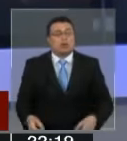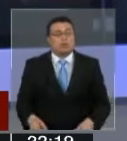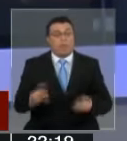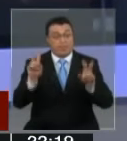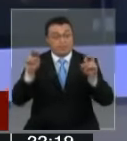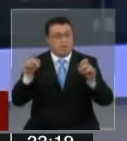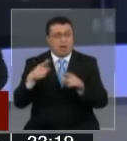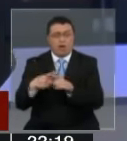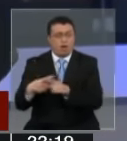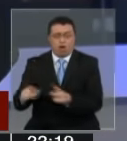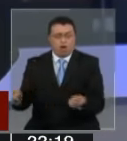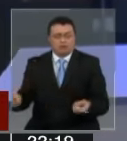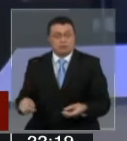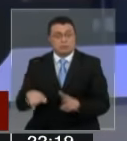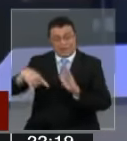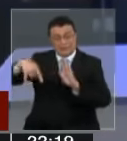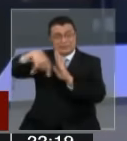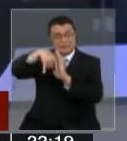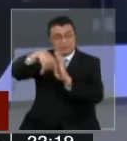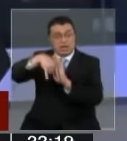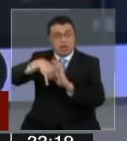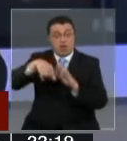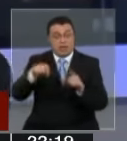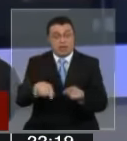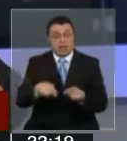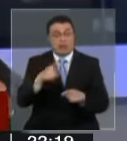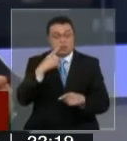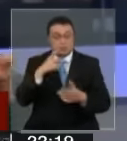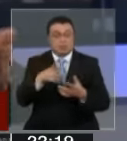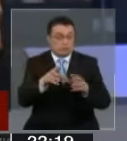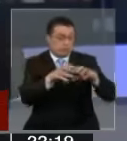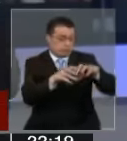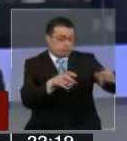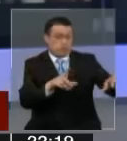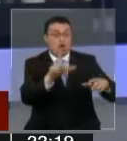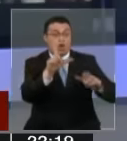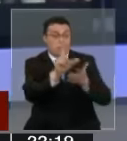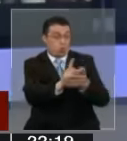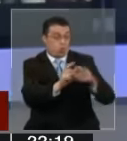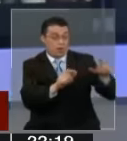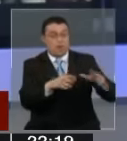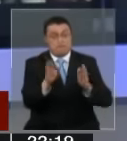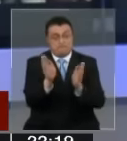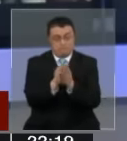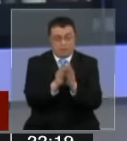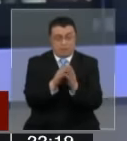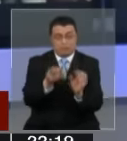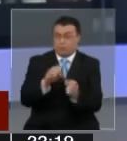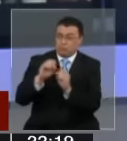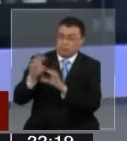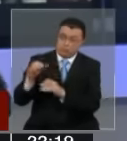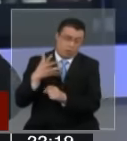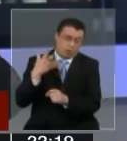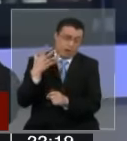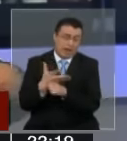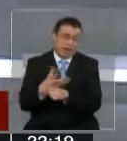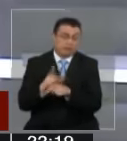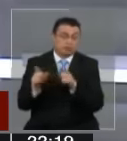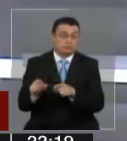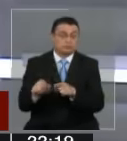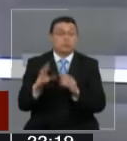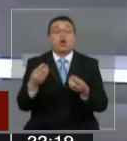otro. Yo creo que Chiloé, por el enclave que es, por la cantidad de mariscos que abastece al continente y por